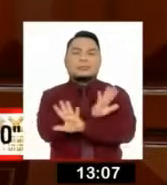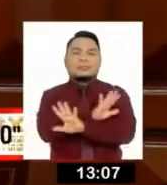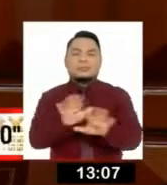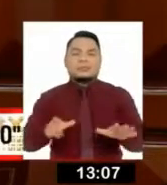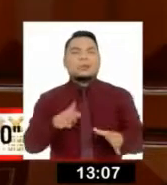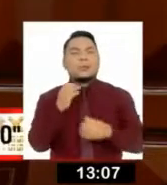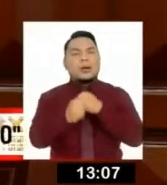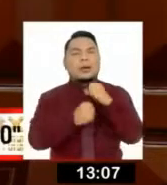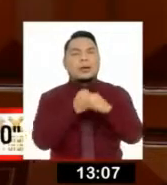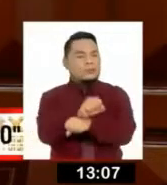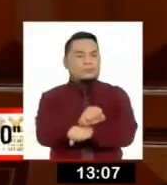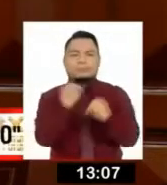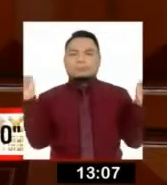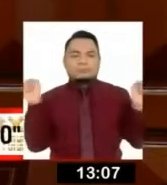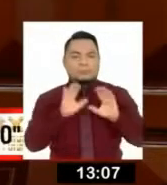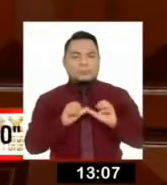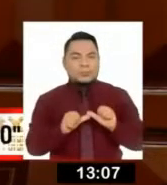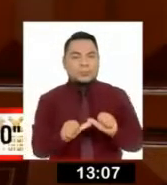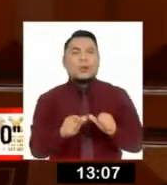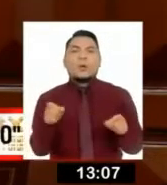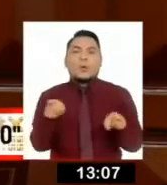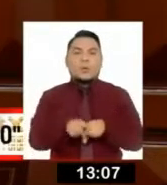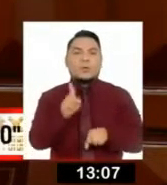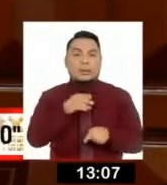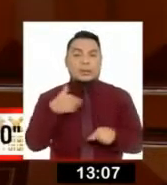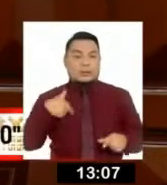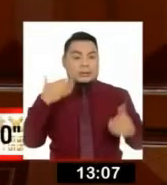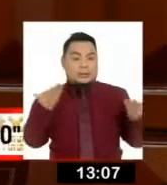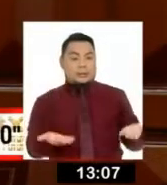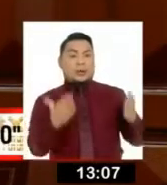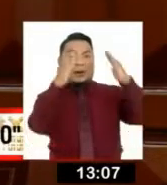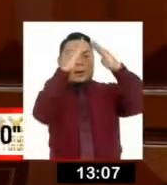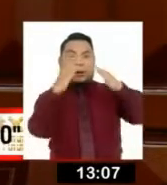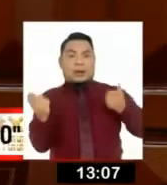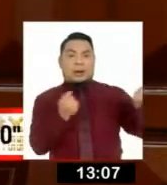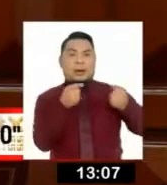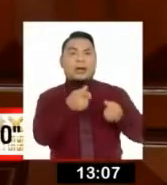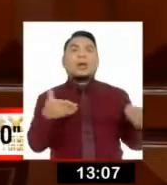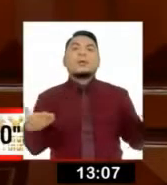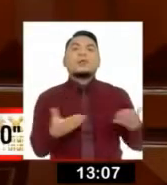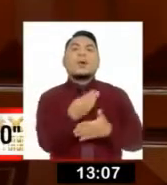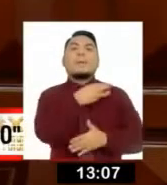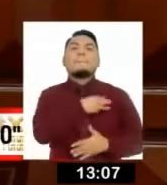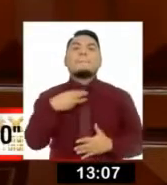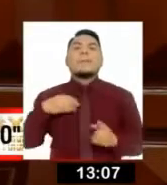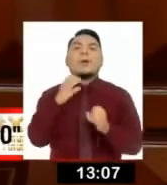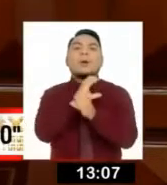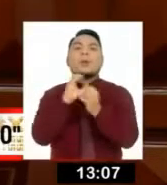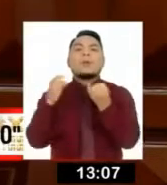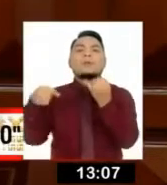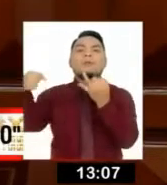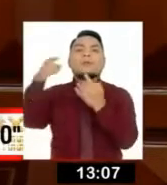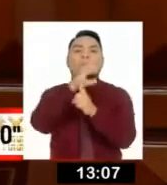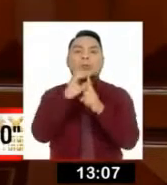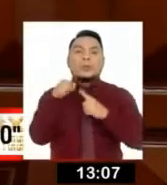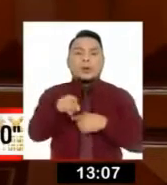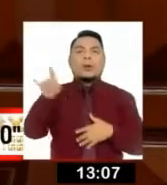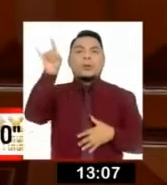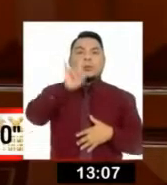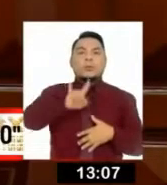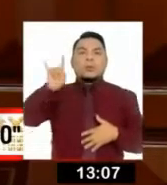por tantos años. Cederemos este palacio al nuevo Ministerio de las Culturas para que sea